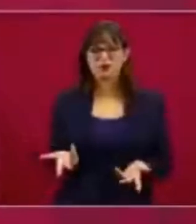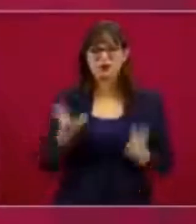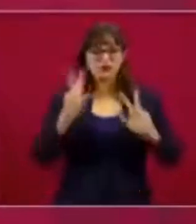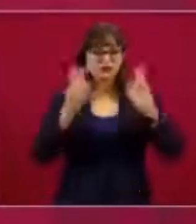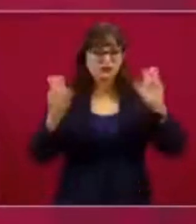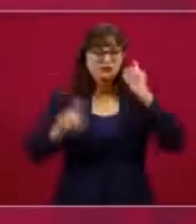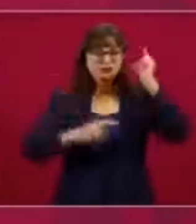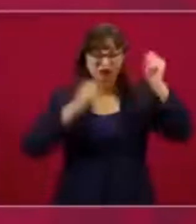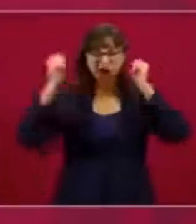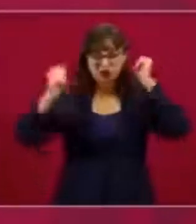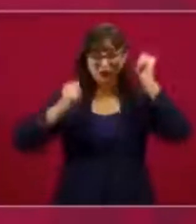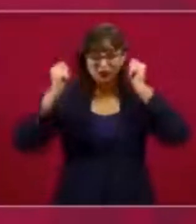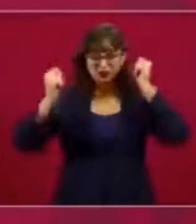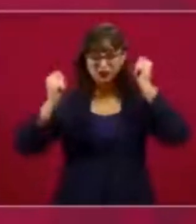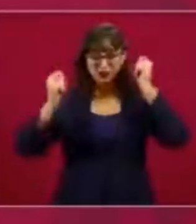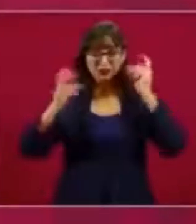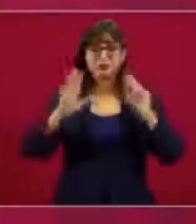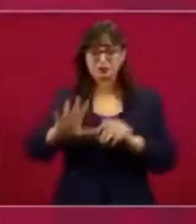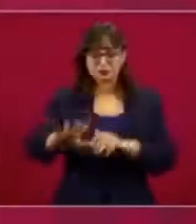En la época de